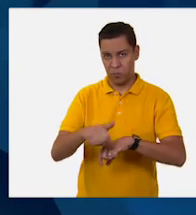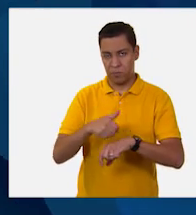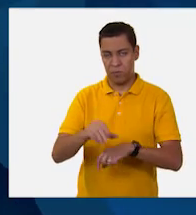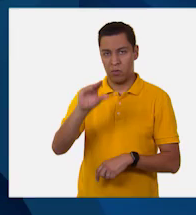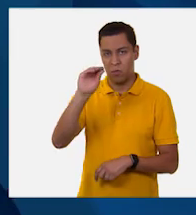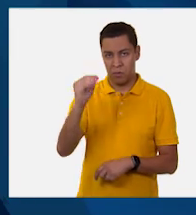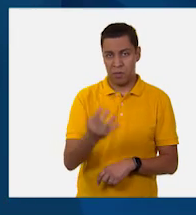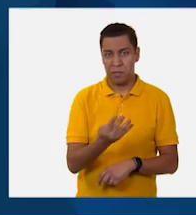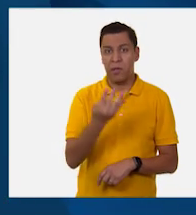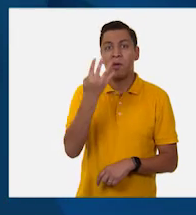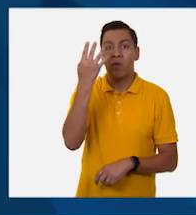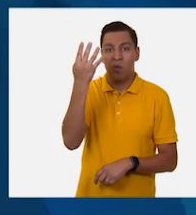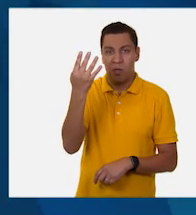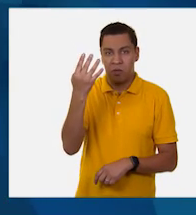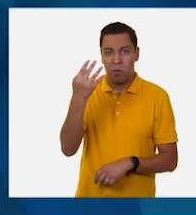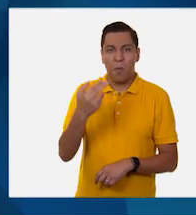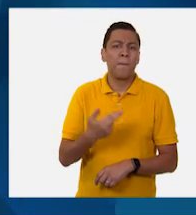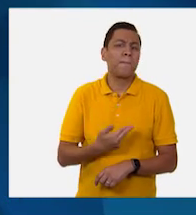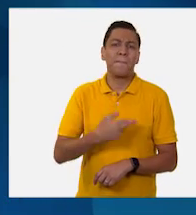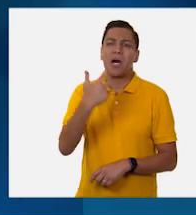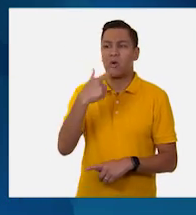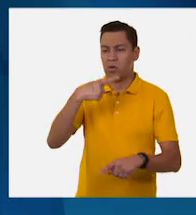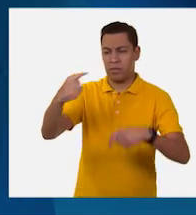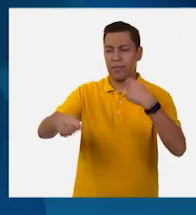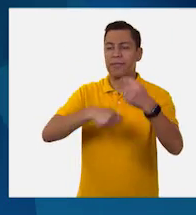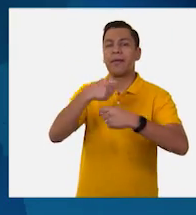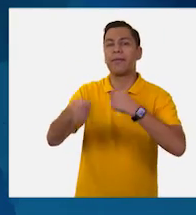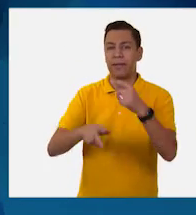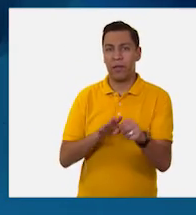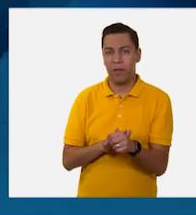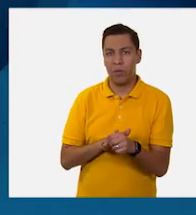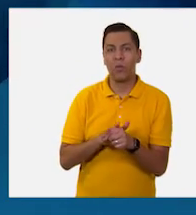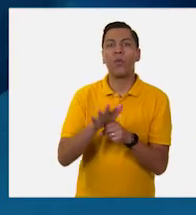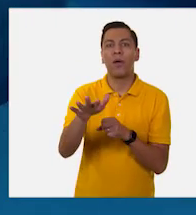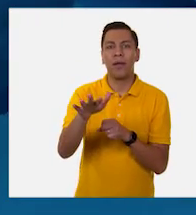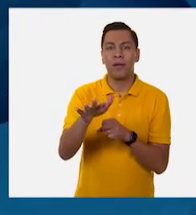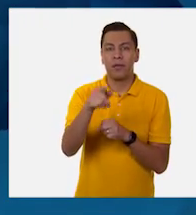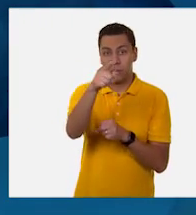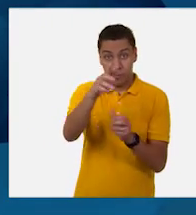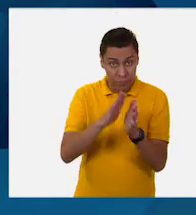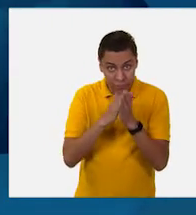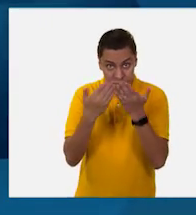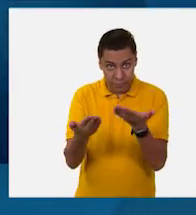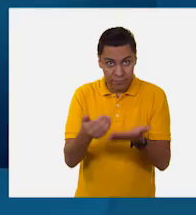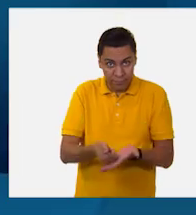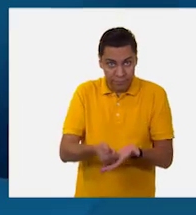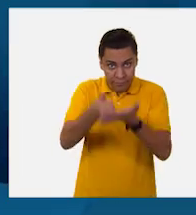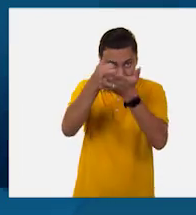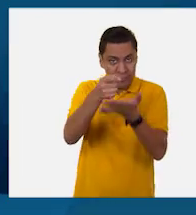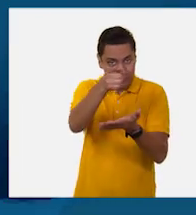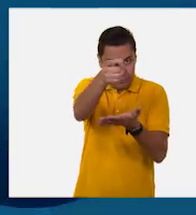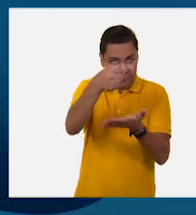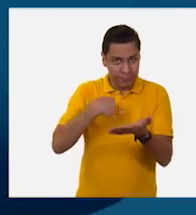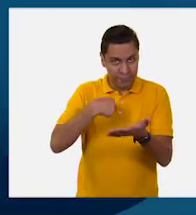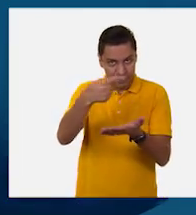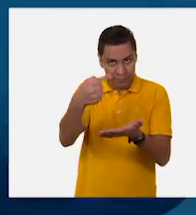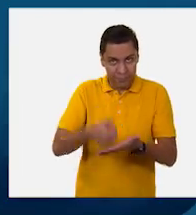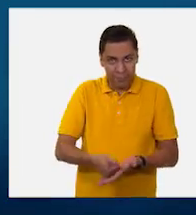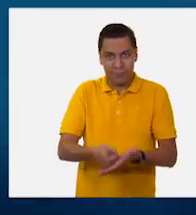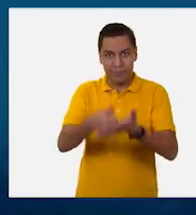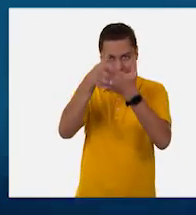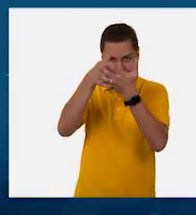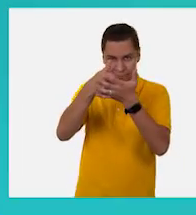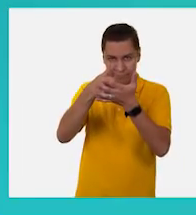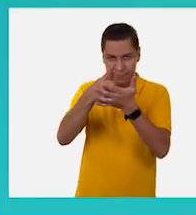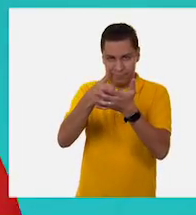titula La Mejor Tienda. Ustedes que están en casa, abran su libro y ayúdenos a resolver estos